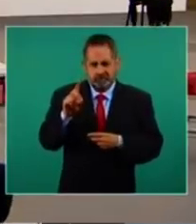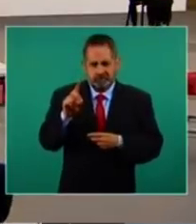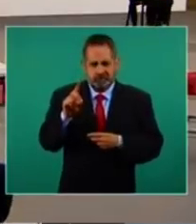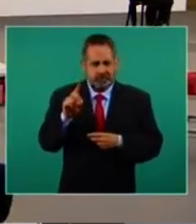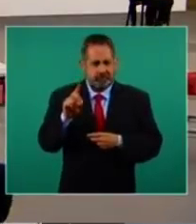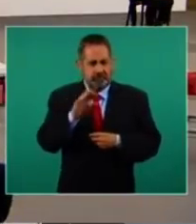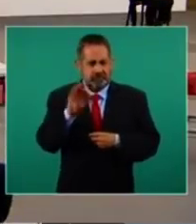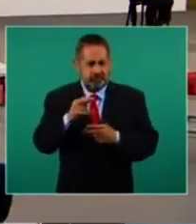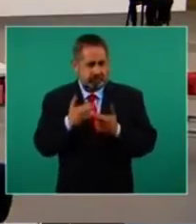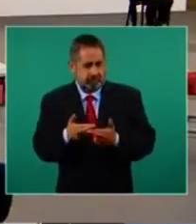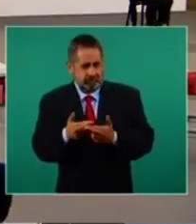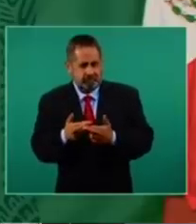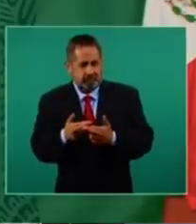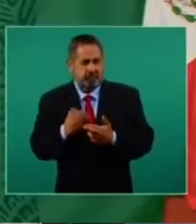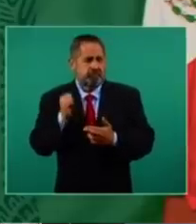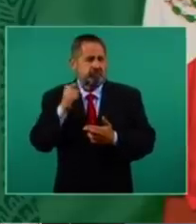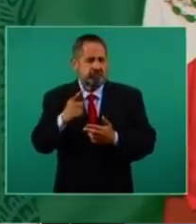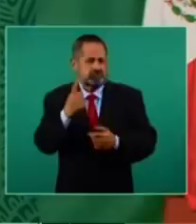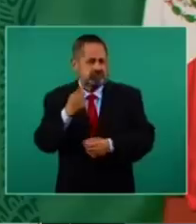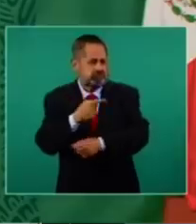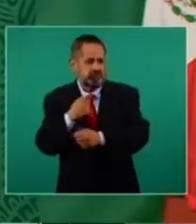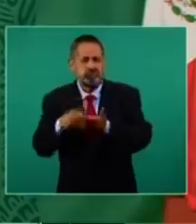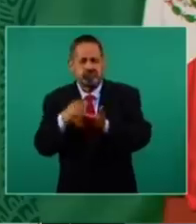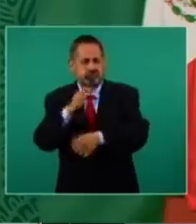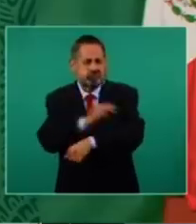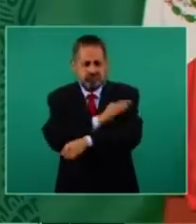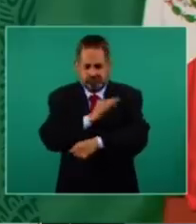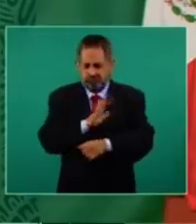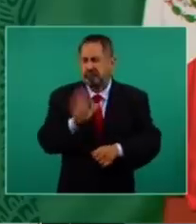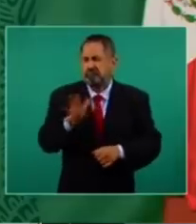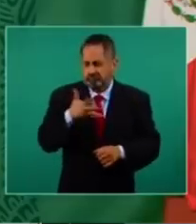cuando menos una dosis.